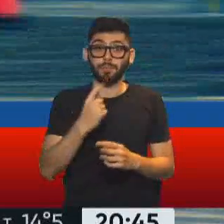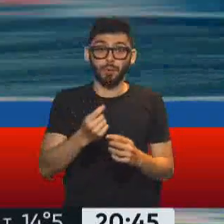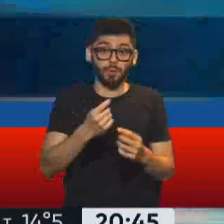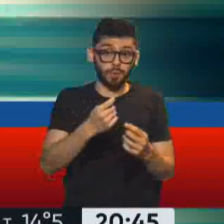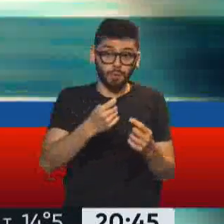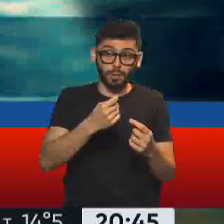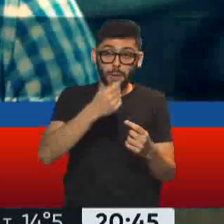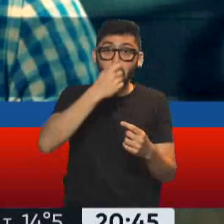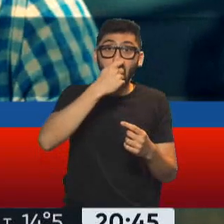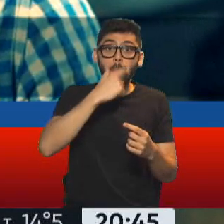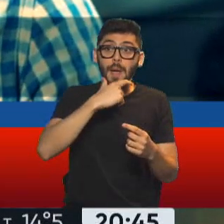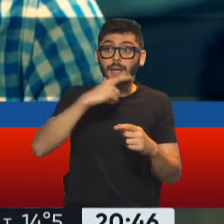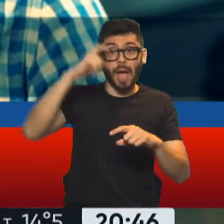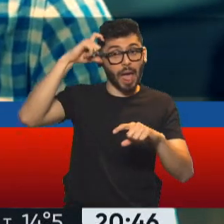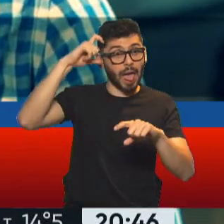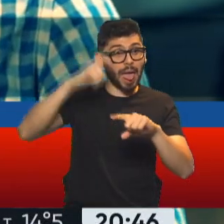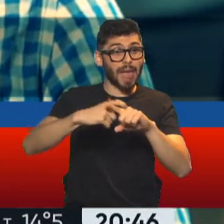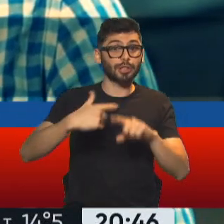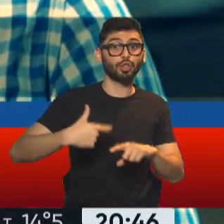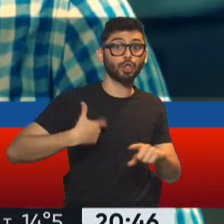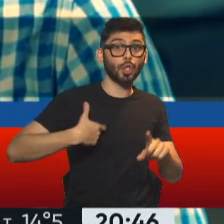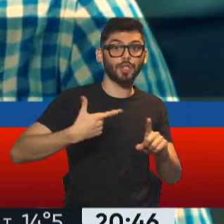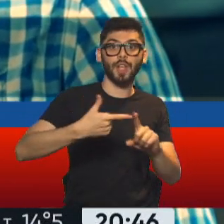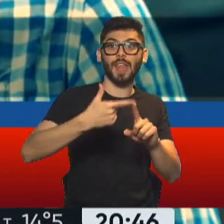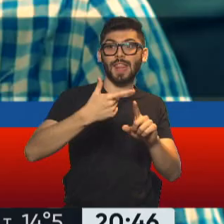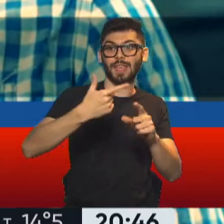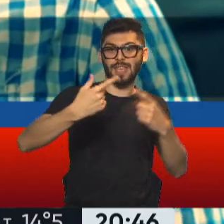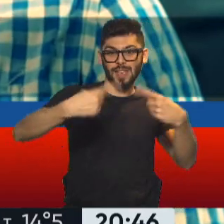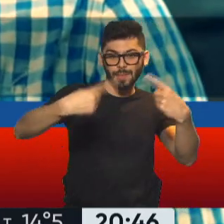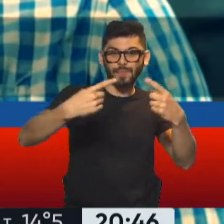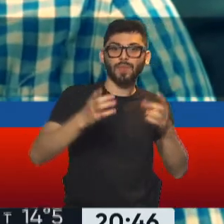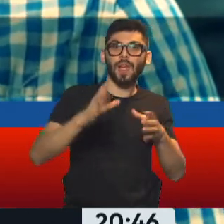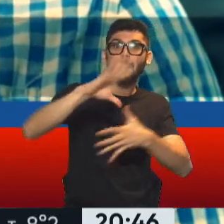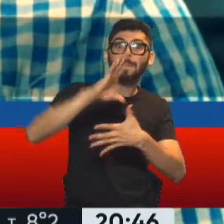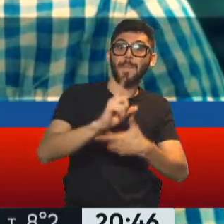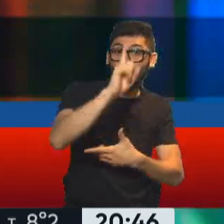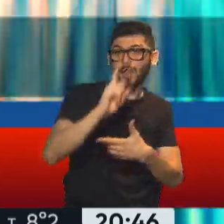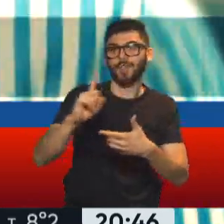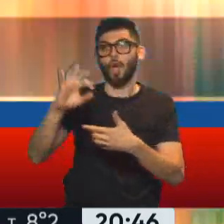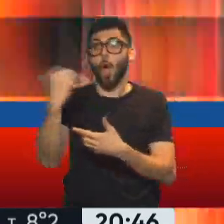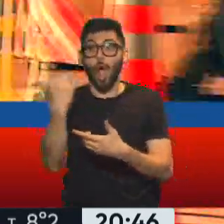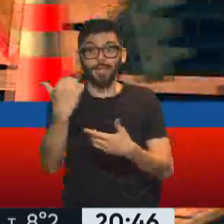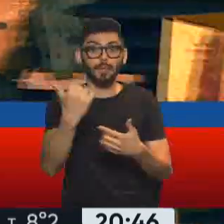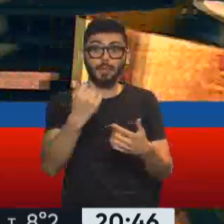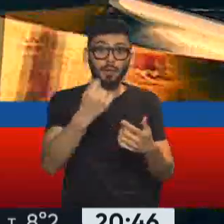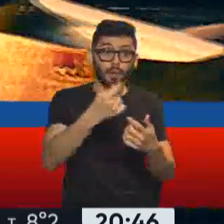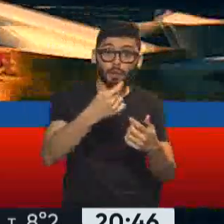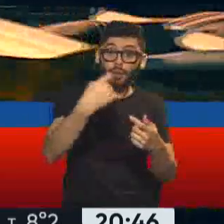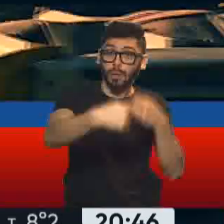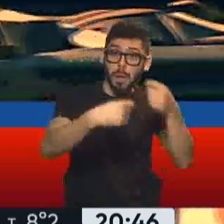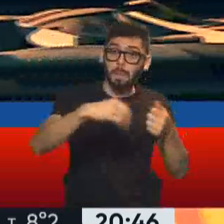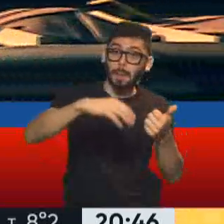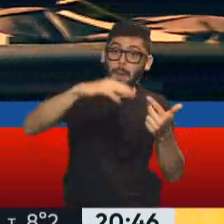tarifas a sus ex socios en acceso norte y en acceso oeste, está entrando en su temporada final.